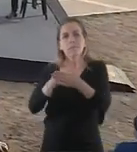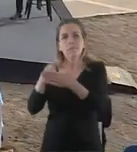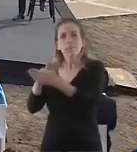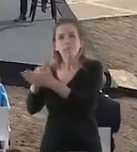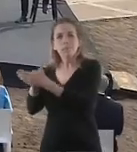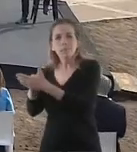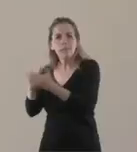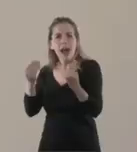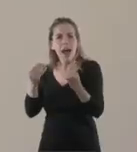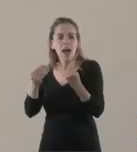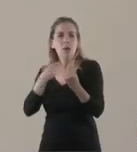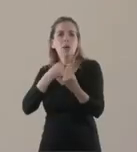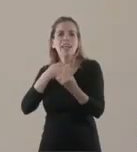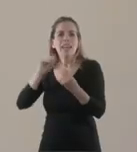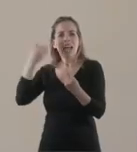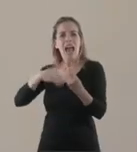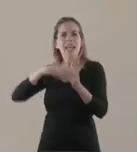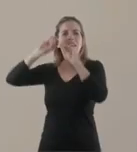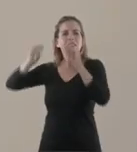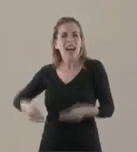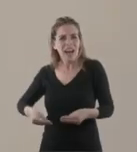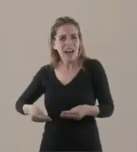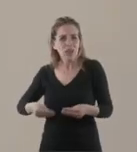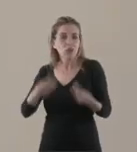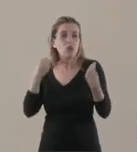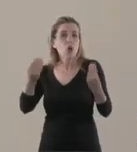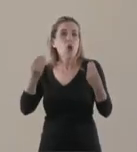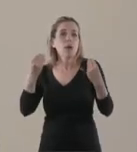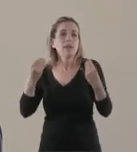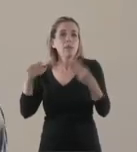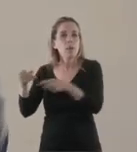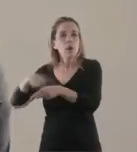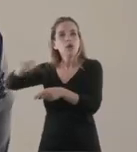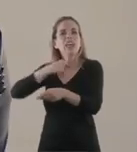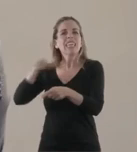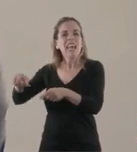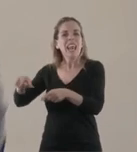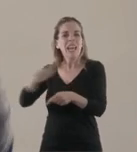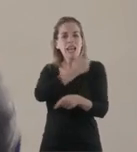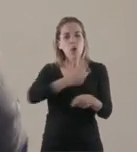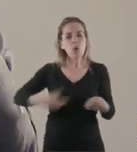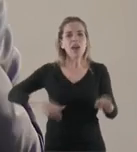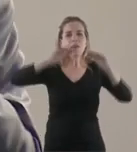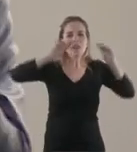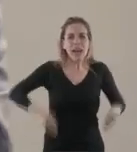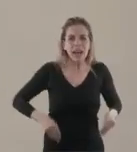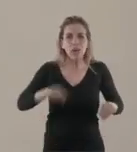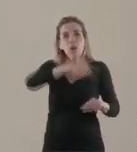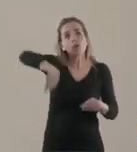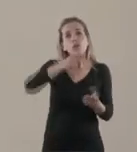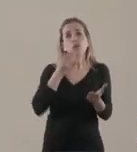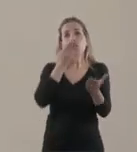para el fracaso de la argentina y el fracaso de un gobierno no estamos pidiendo el apoyo sólo a un